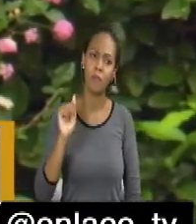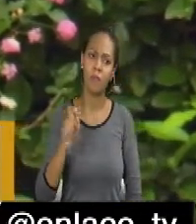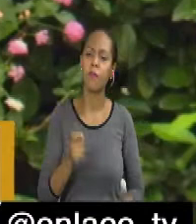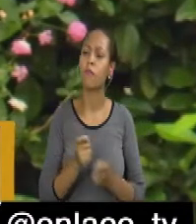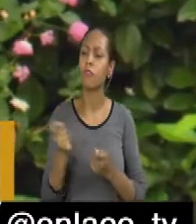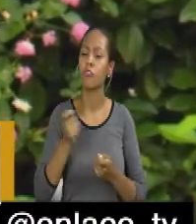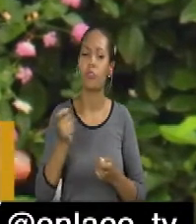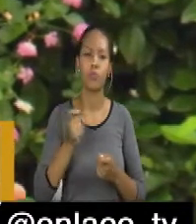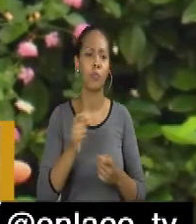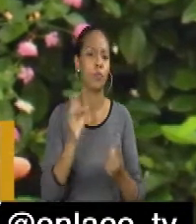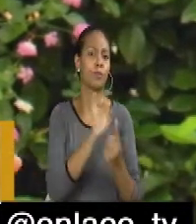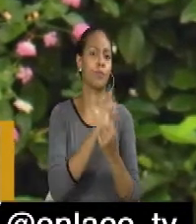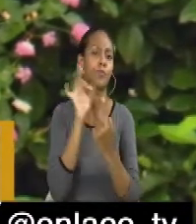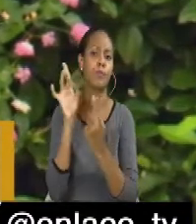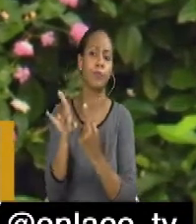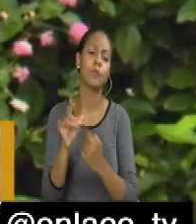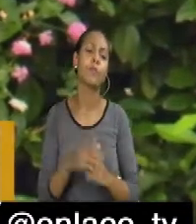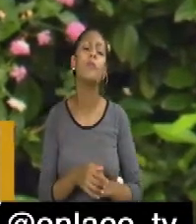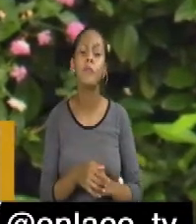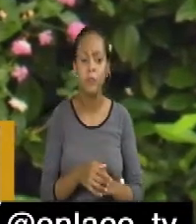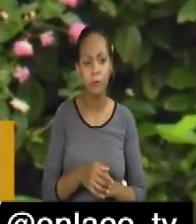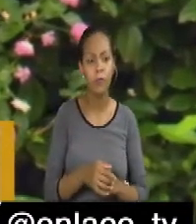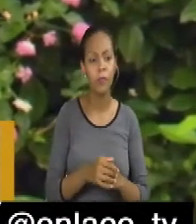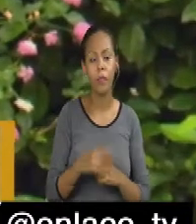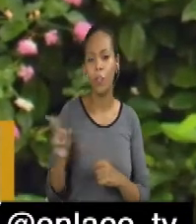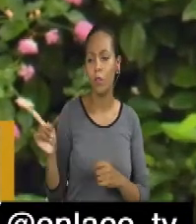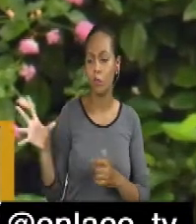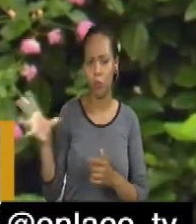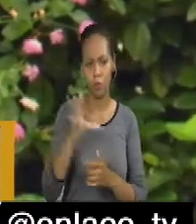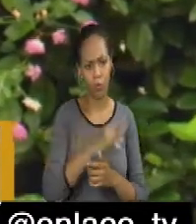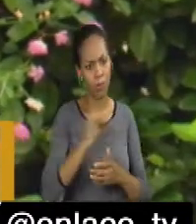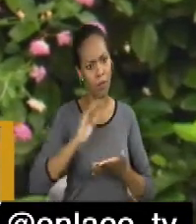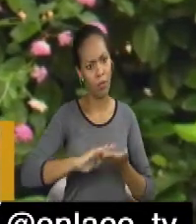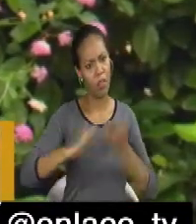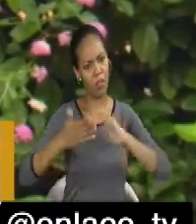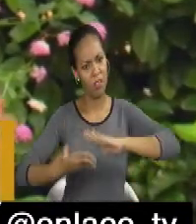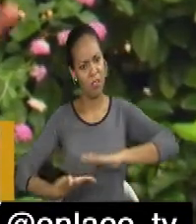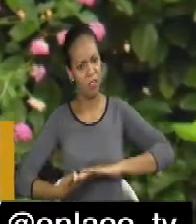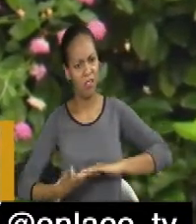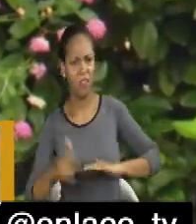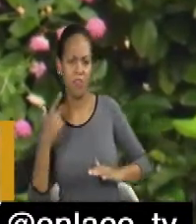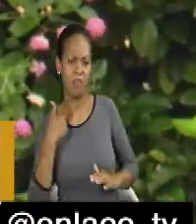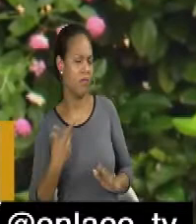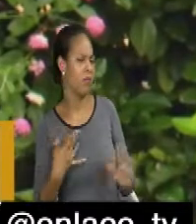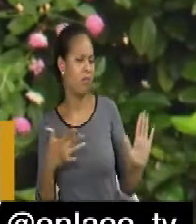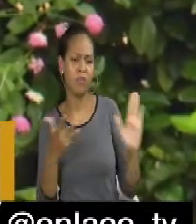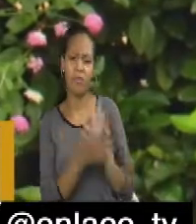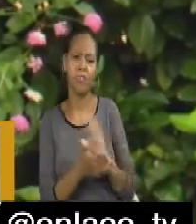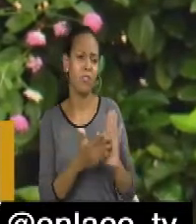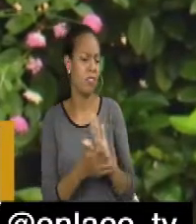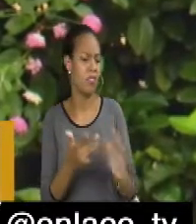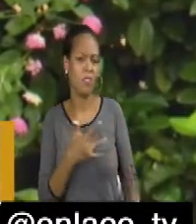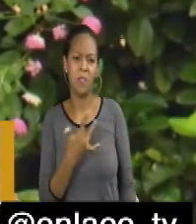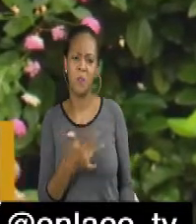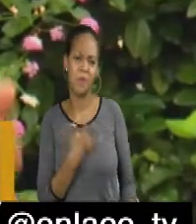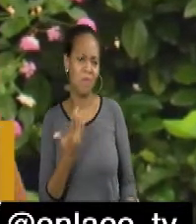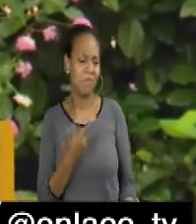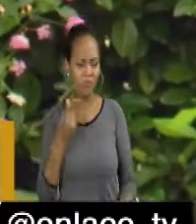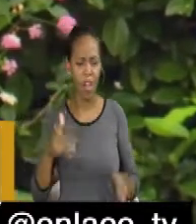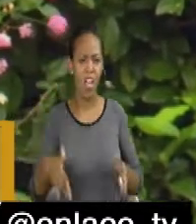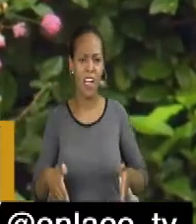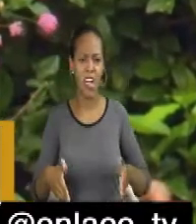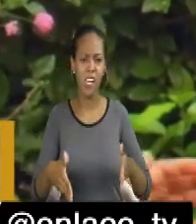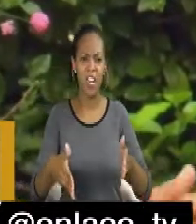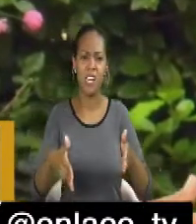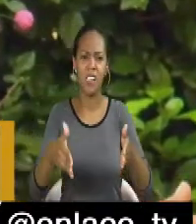El Llanito, en donde la comunidad pues ha manifestado su inconformismo ante el mal estado de la vía. Precisamente